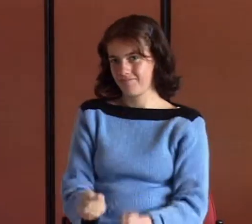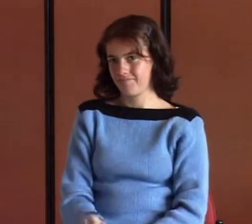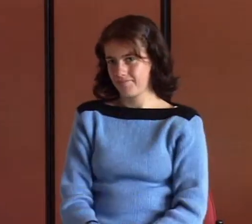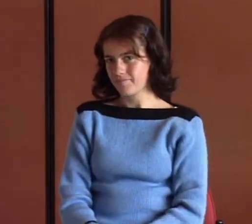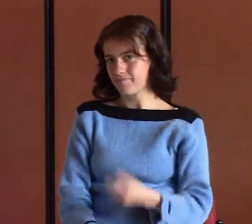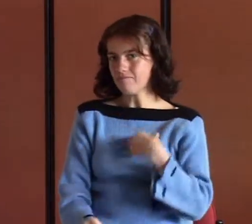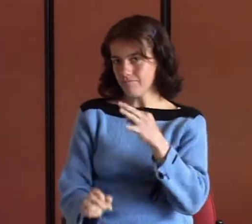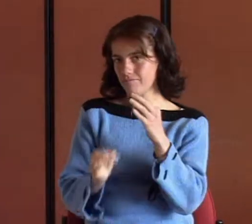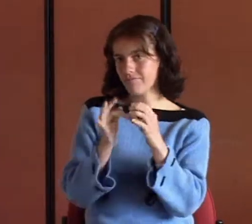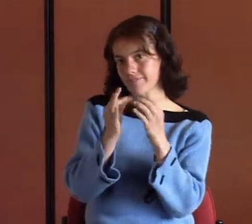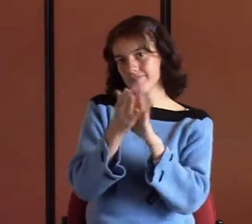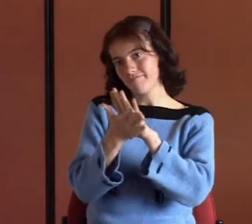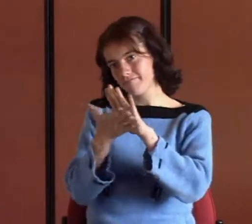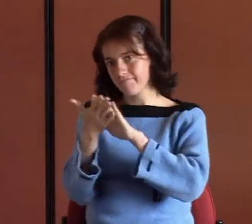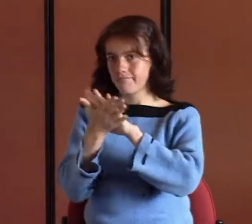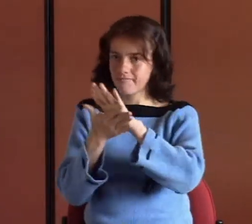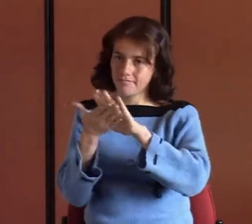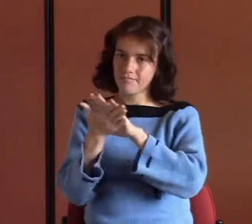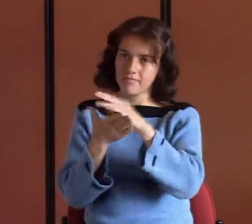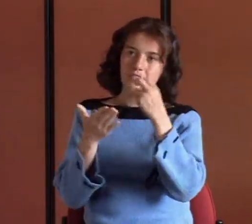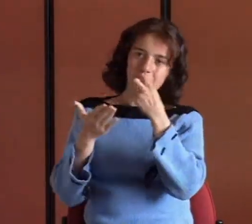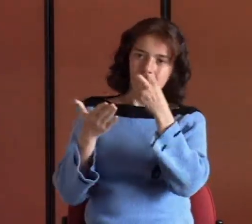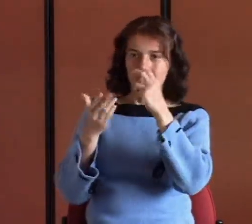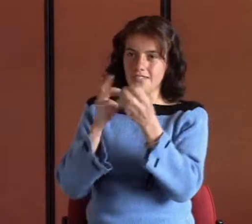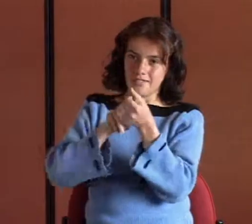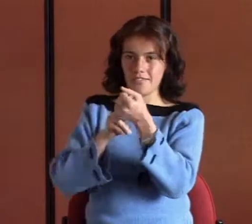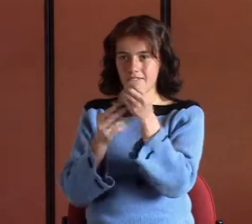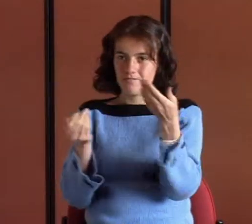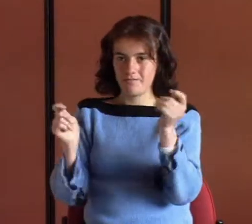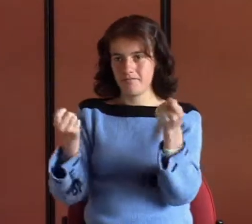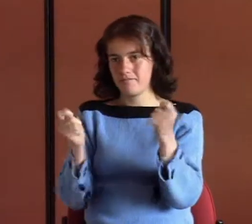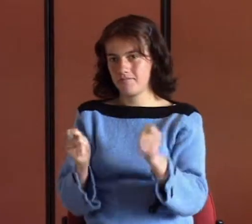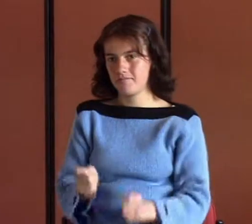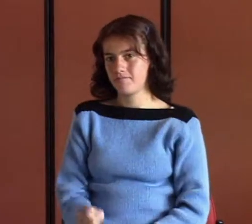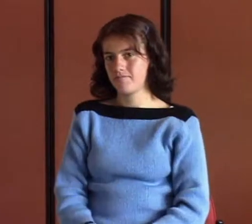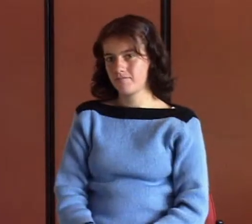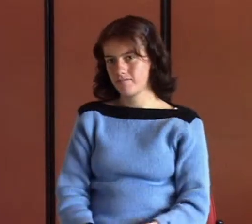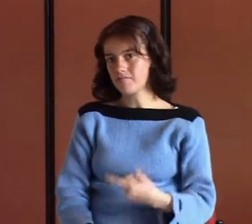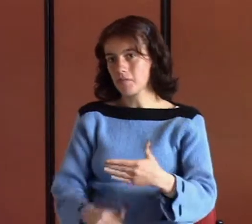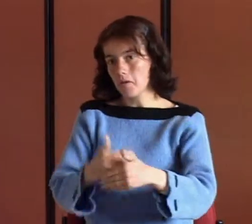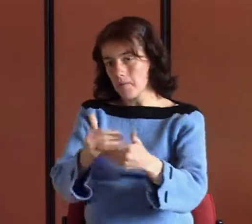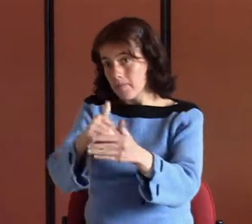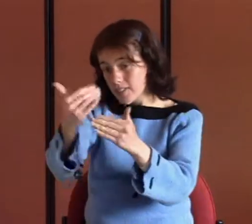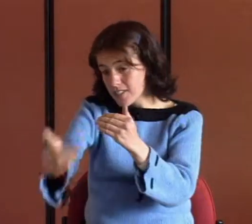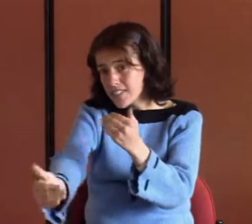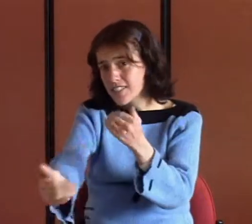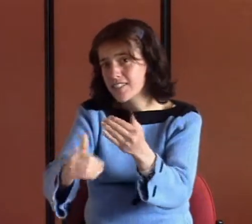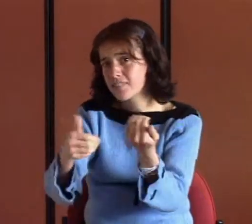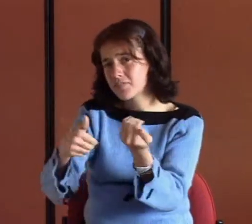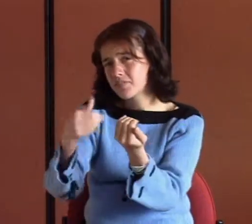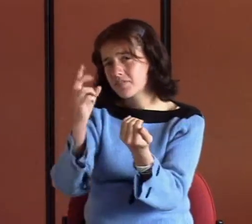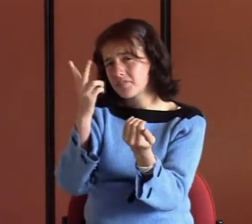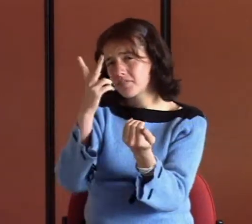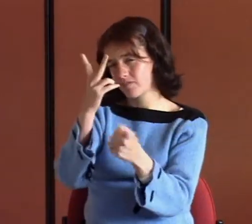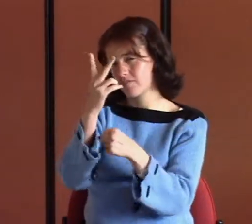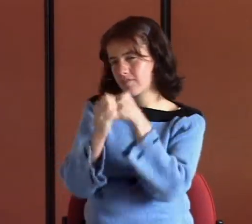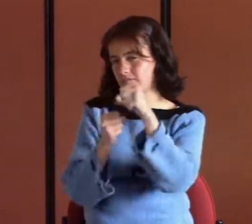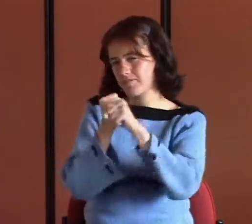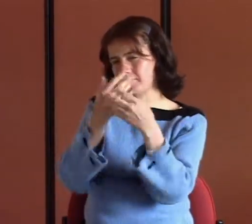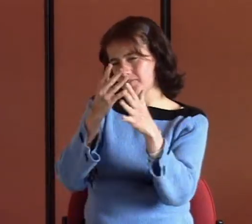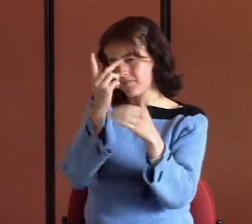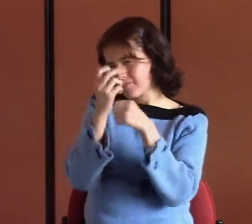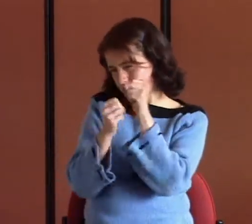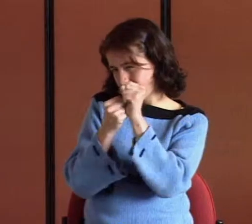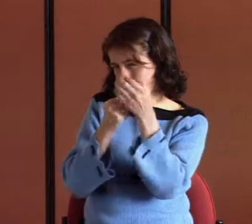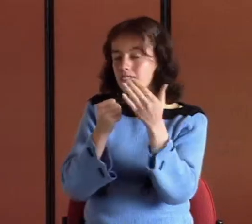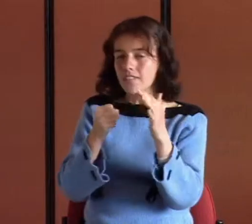proceso era doble. Es decir, me enseñaban lengua de señas y también me habilitaban para aprender a hablar por vía